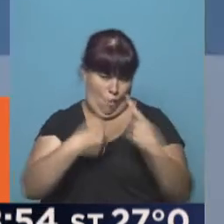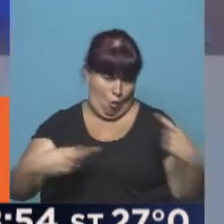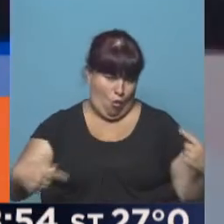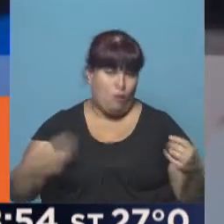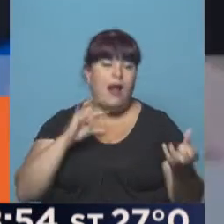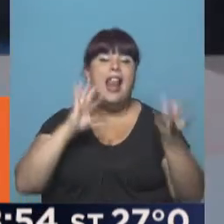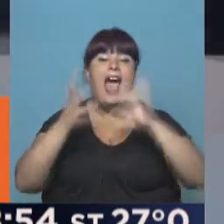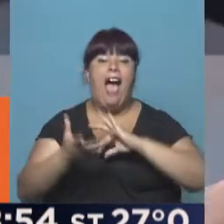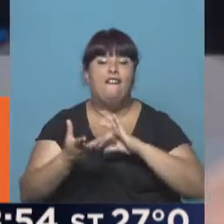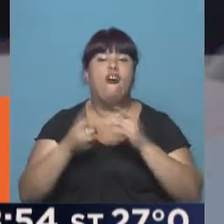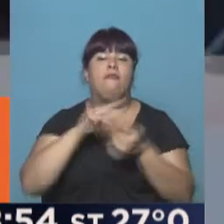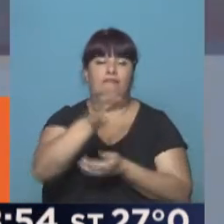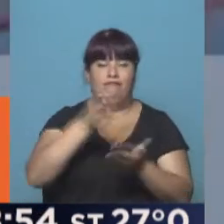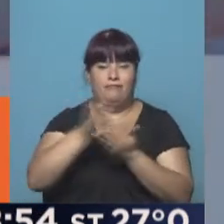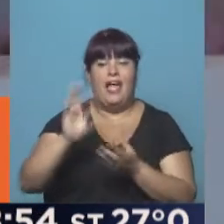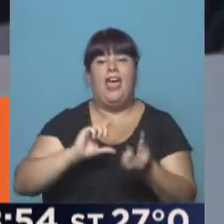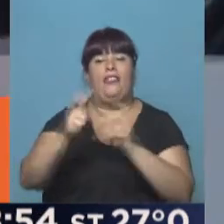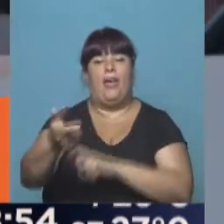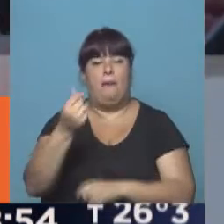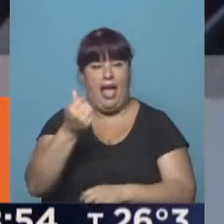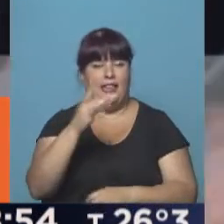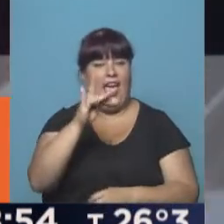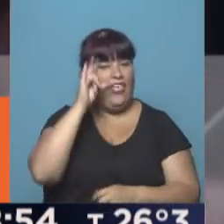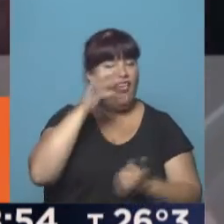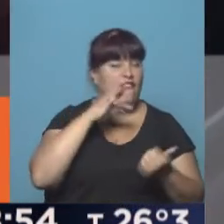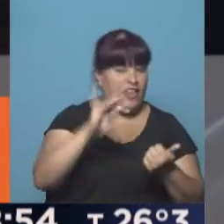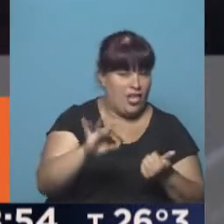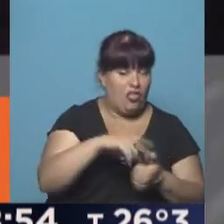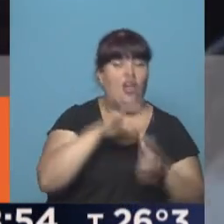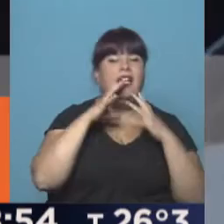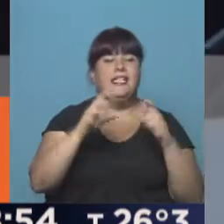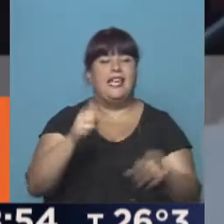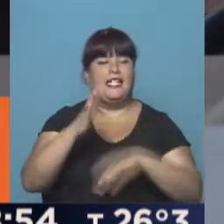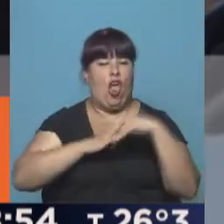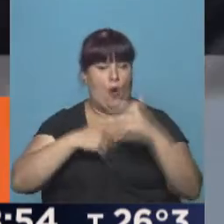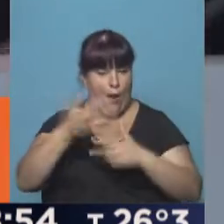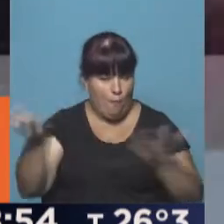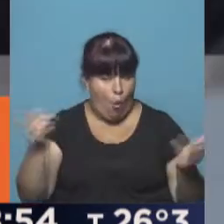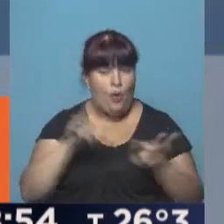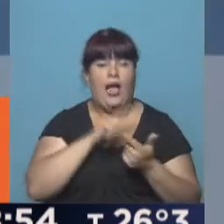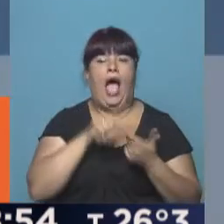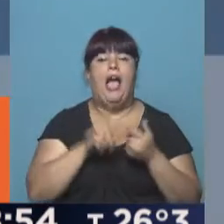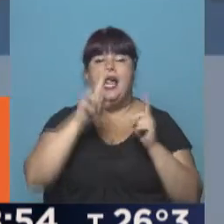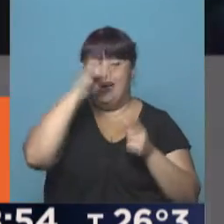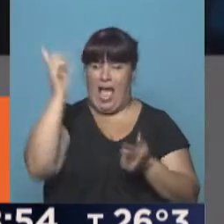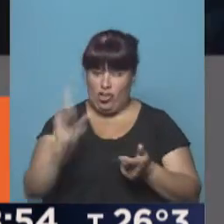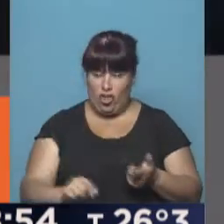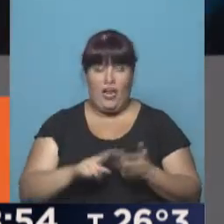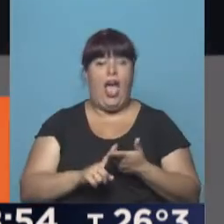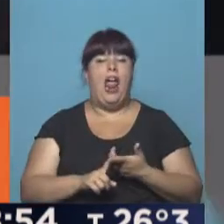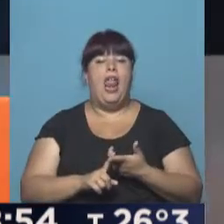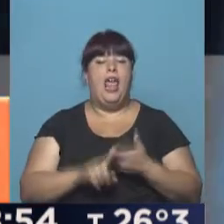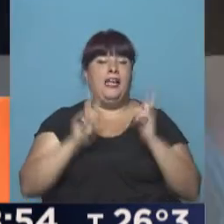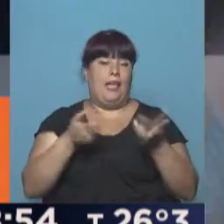porque el mecanismo abarcaba transferencias desde Debido, la Secretaría de Obras Públicas a nivel nacional y